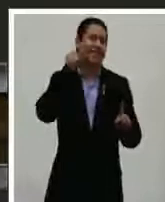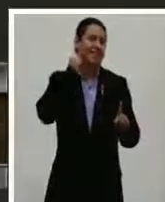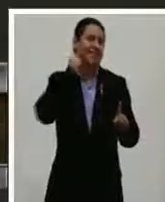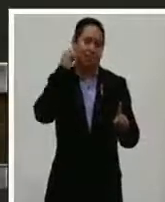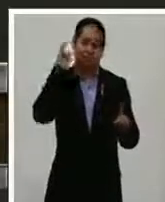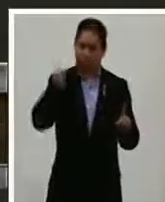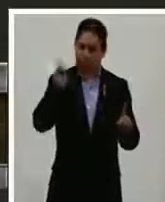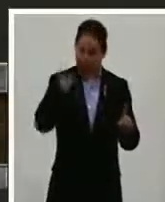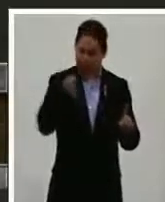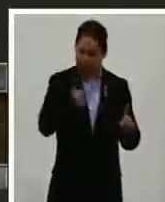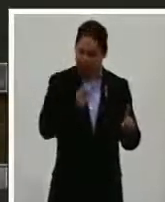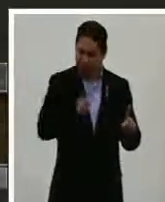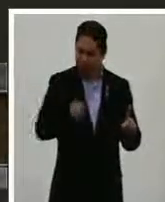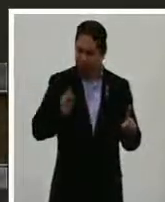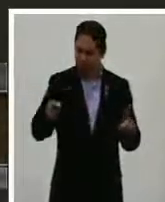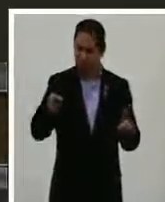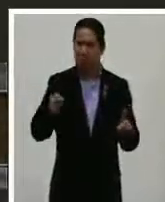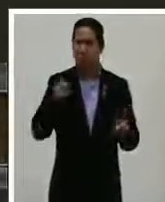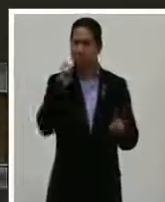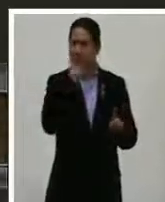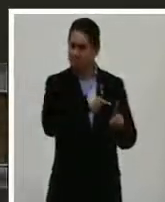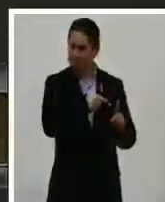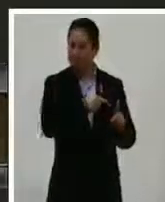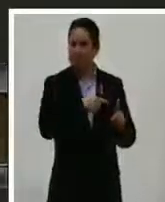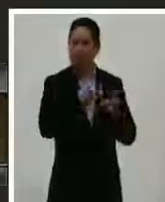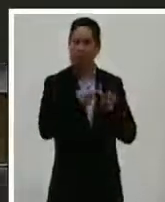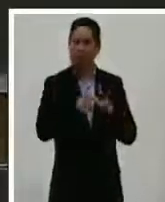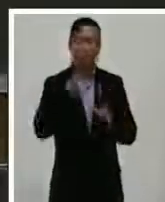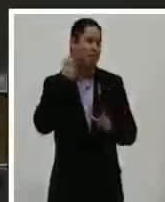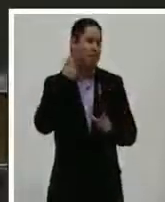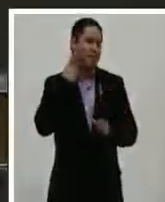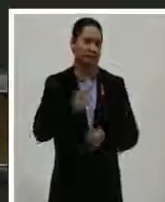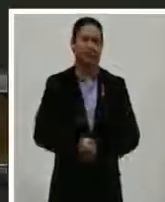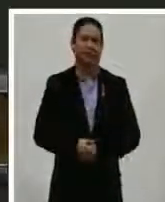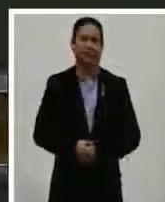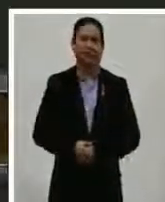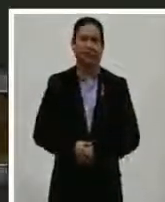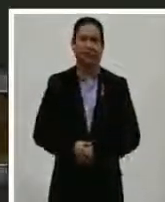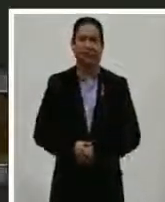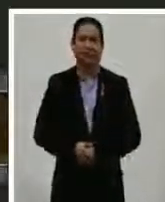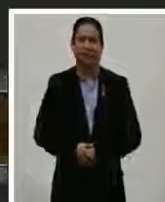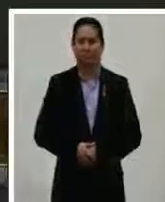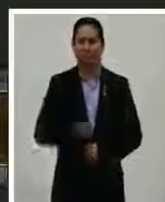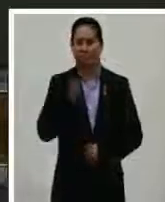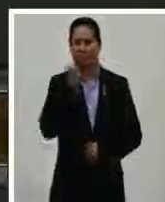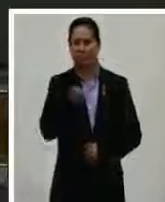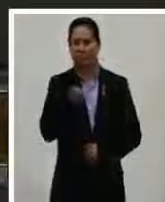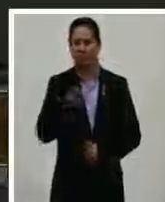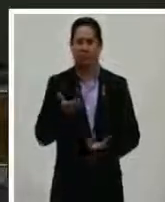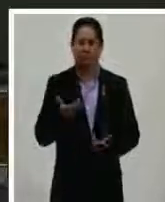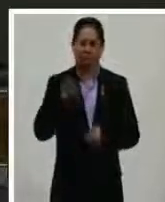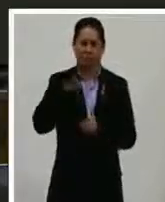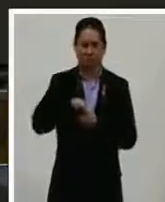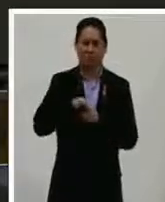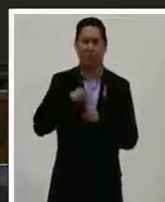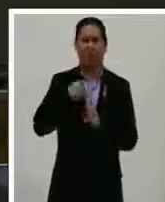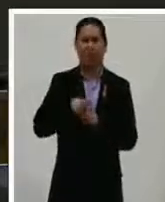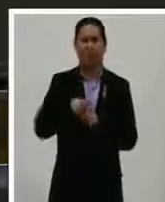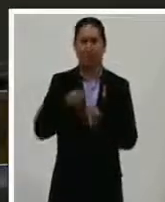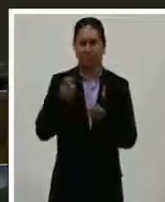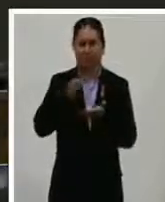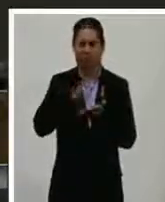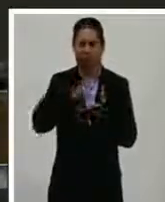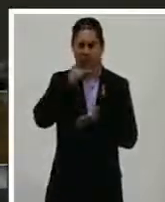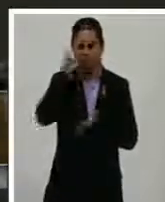no sea del partido del presidente estos son dos preguntas que dejaría yo en el tintero pero mi botón mi voto será a favor es